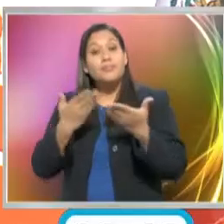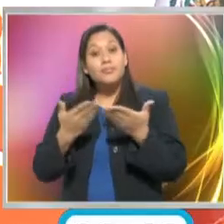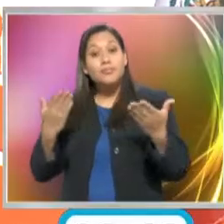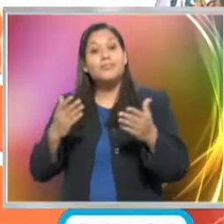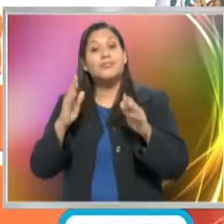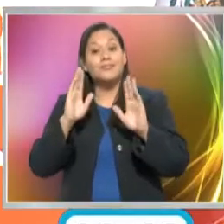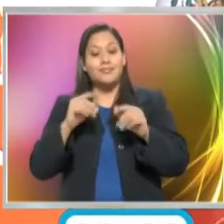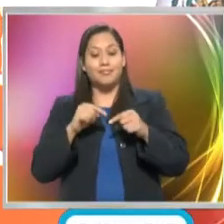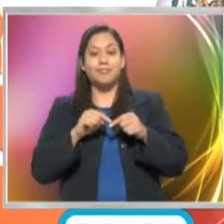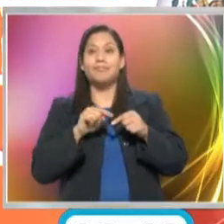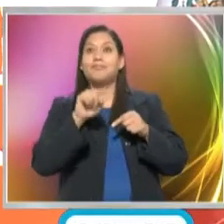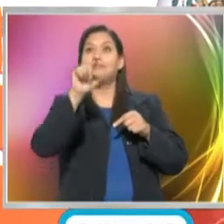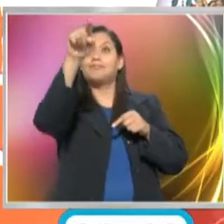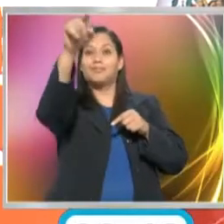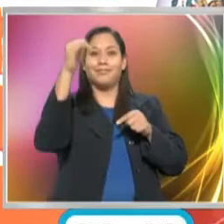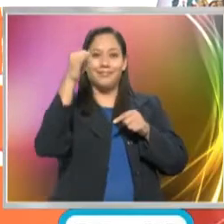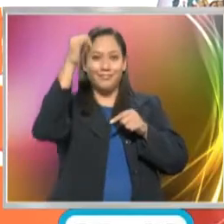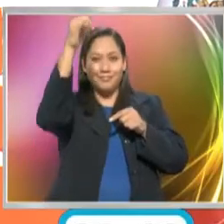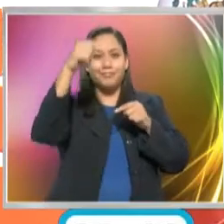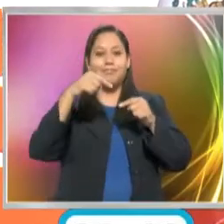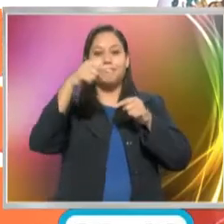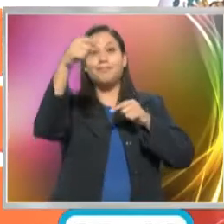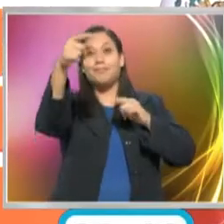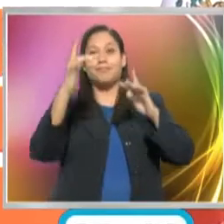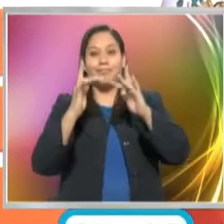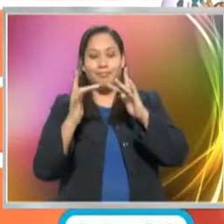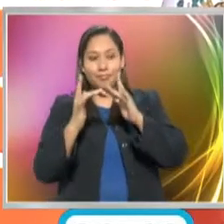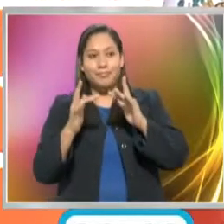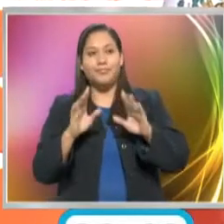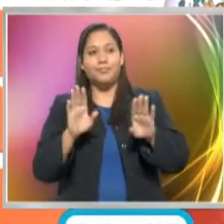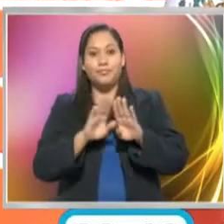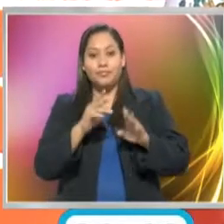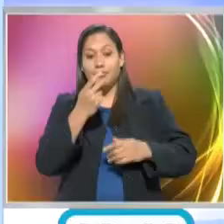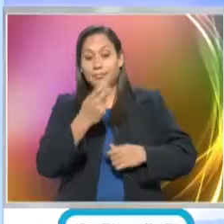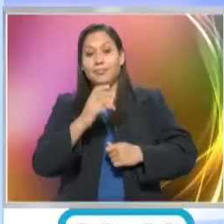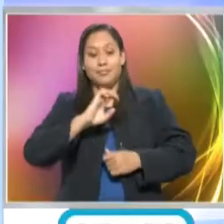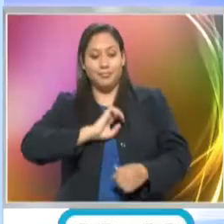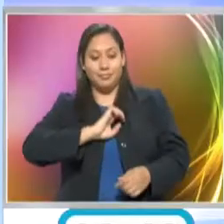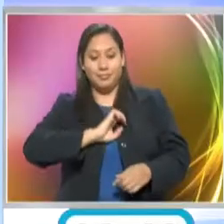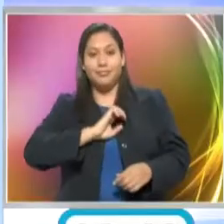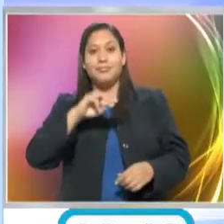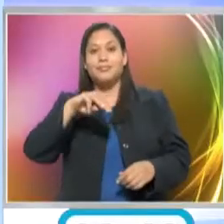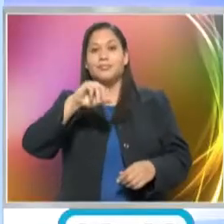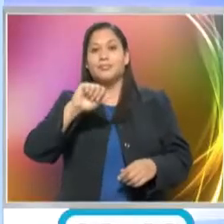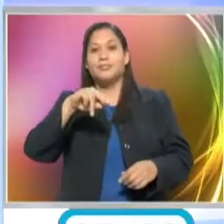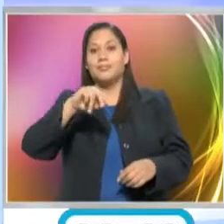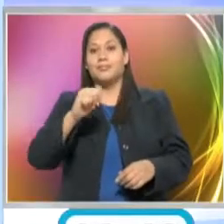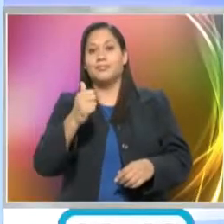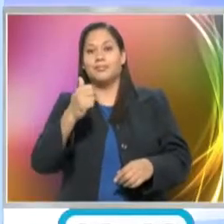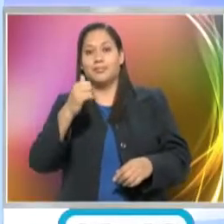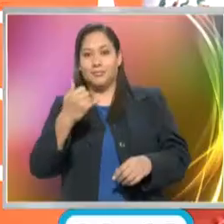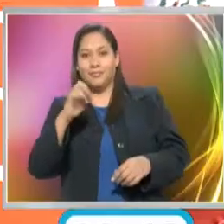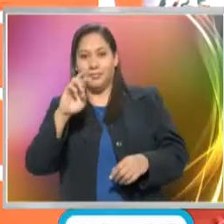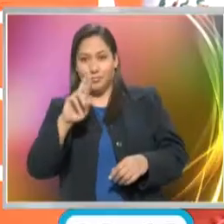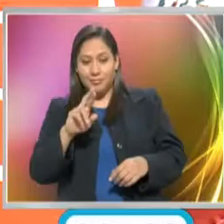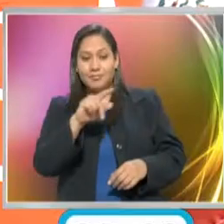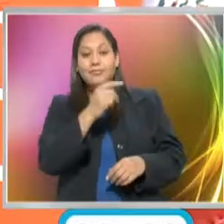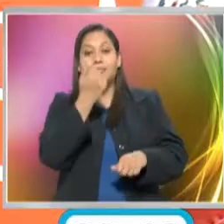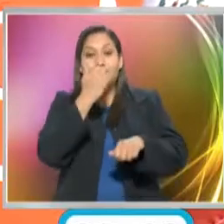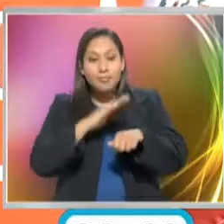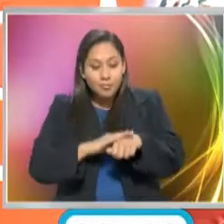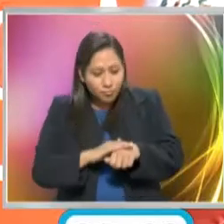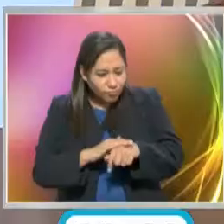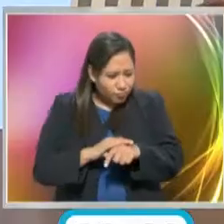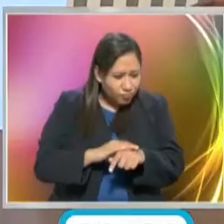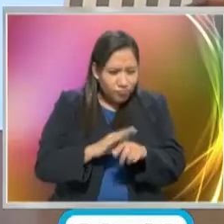ido creciendo de tal manera que ahora ya la comunicación personal sigue existiendo y seguirá existiendo,